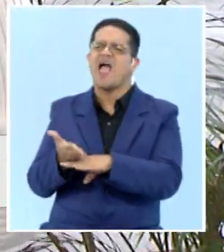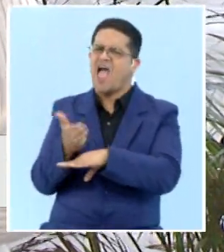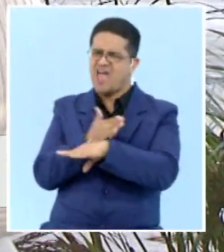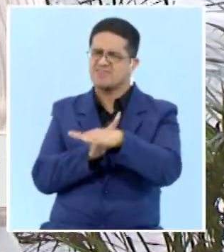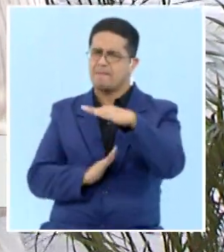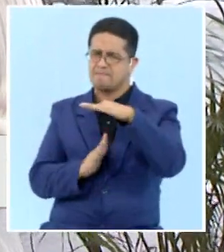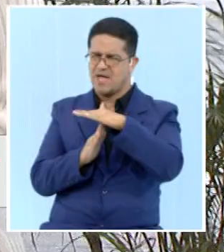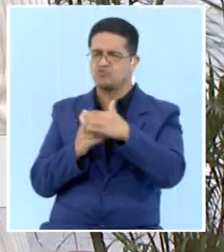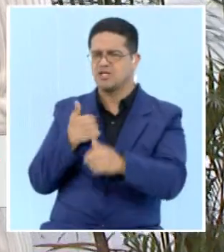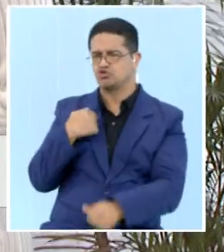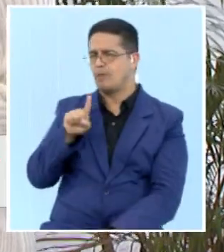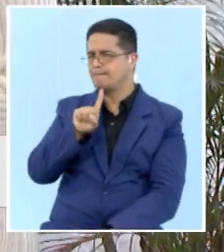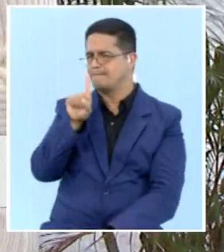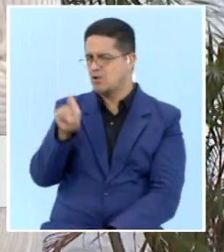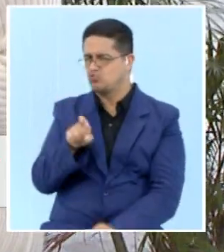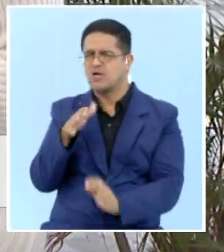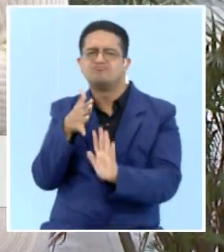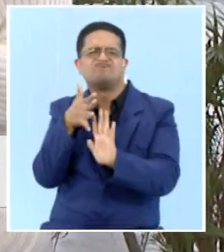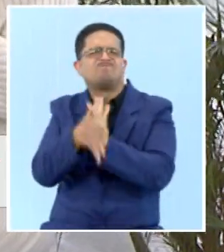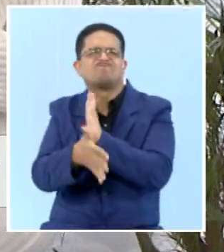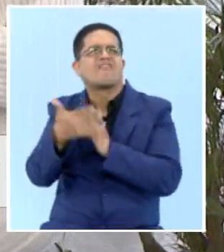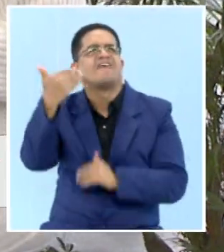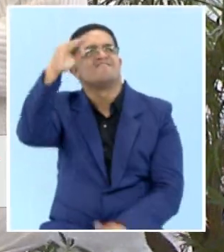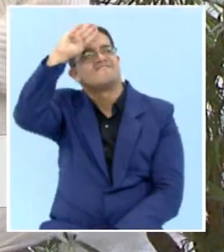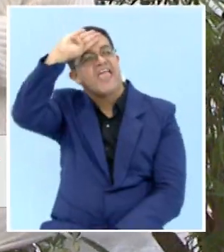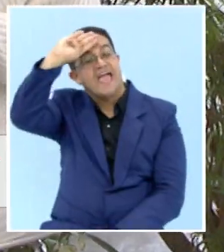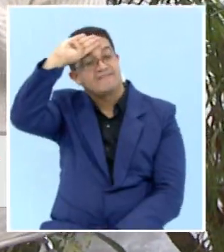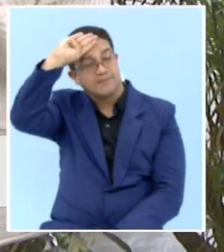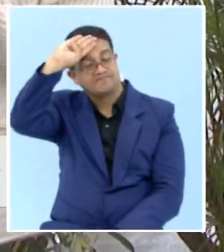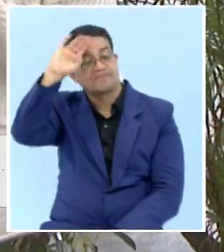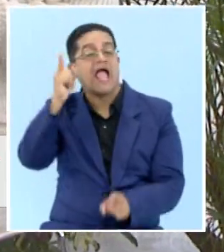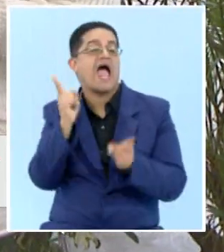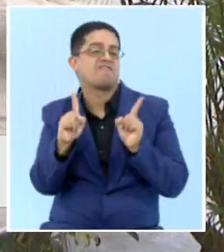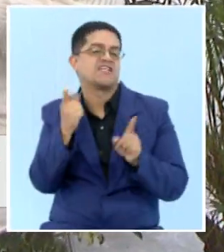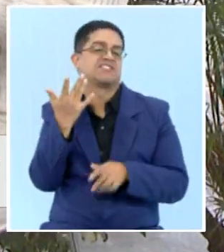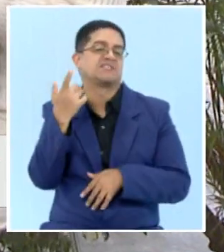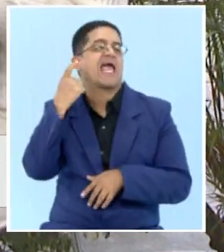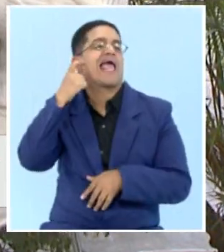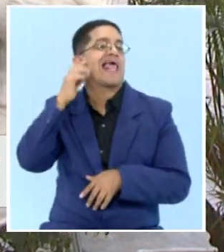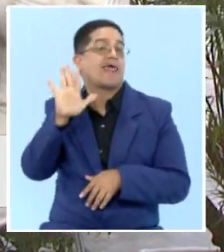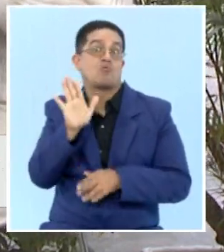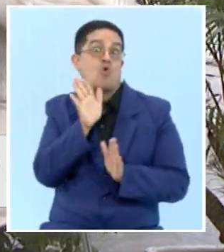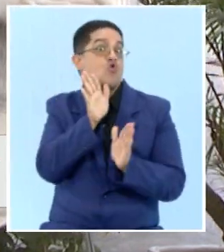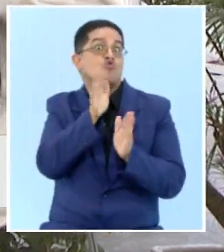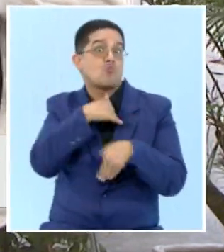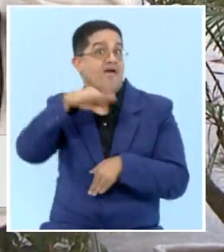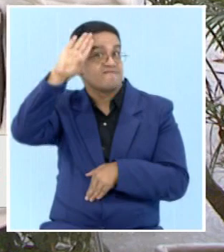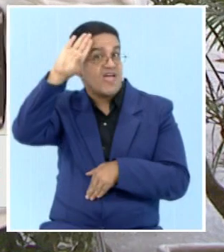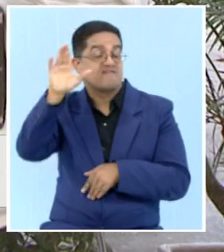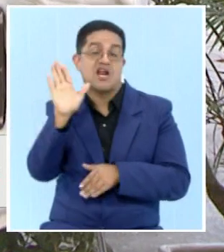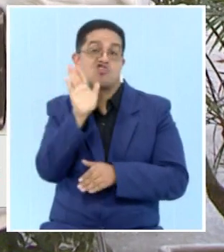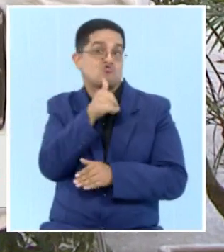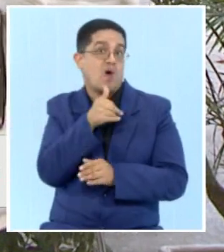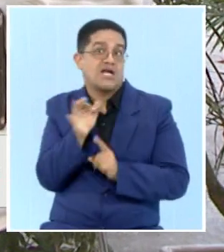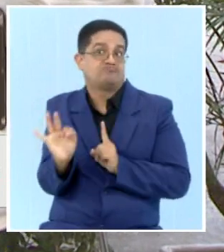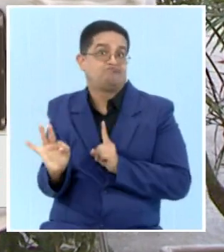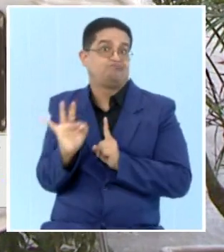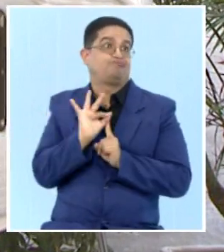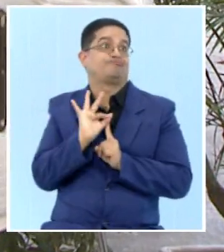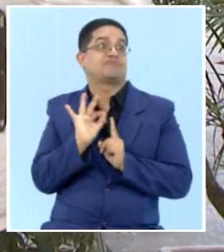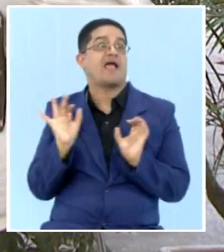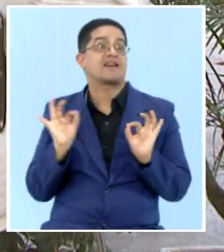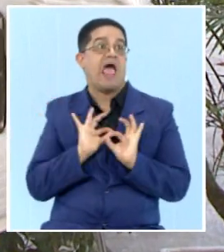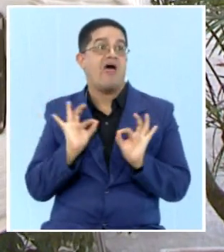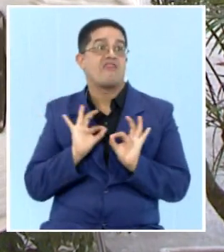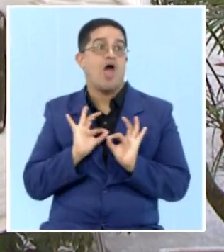precisamente sobre la fiebre. Porque a veces hay una creencia de que si no tenemos fiebre, no tenemos nada. Sí. O que esperamos de que esté